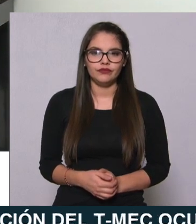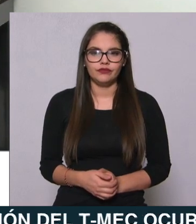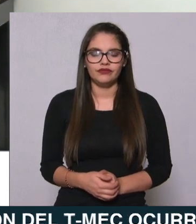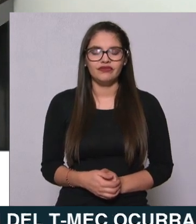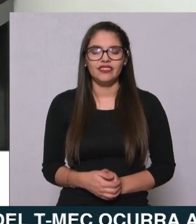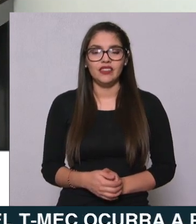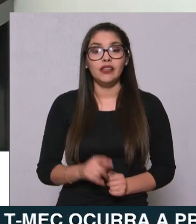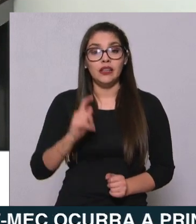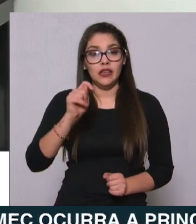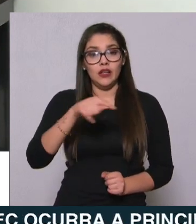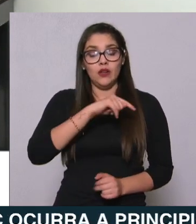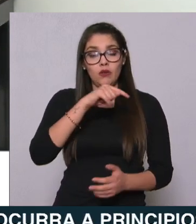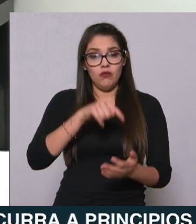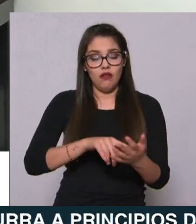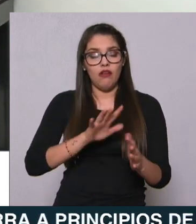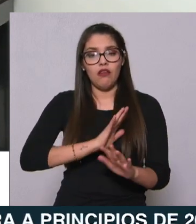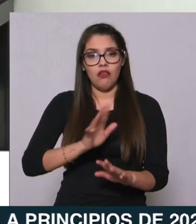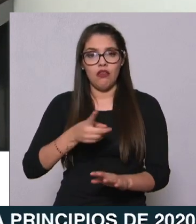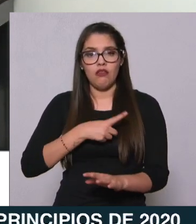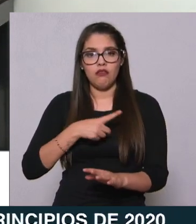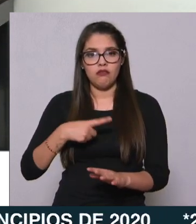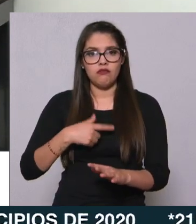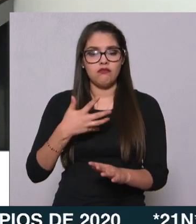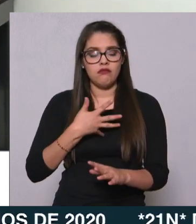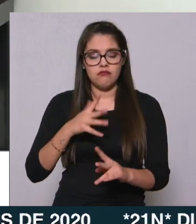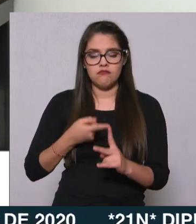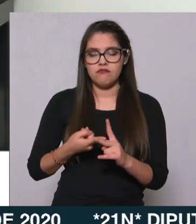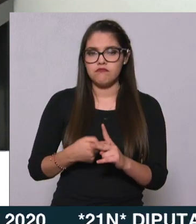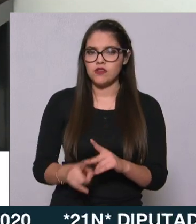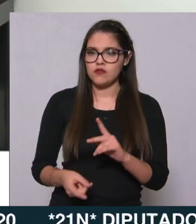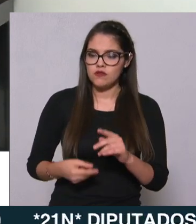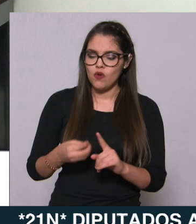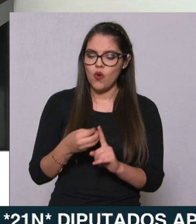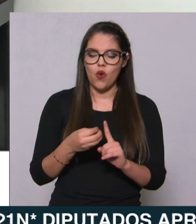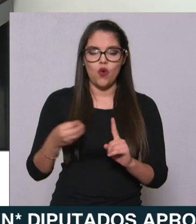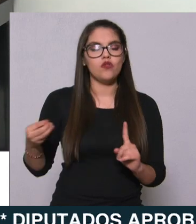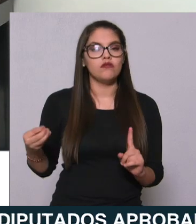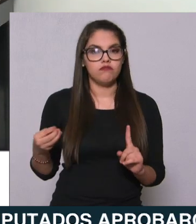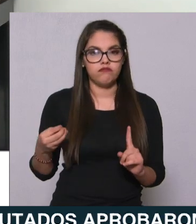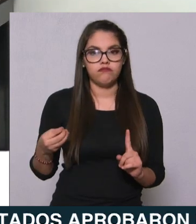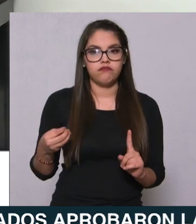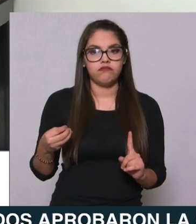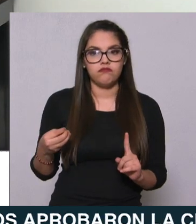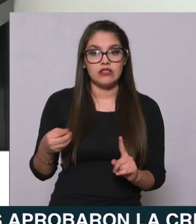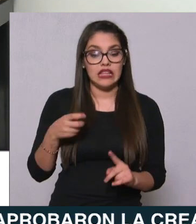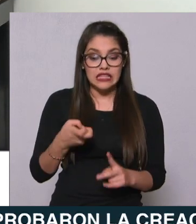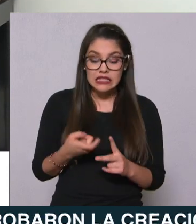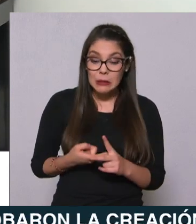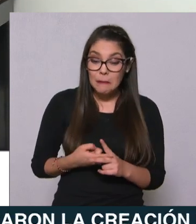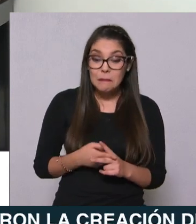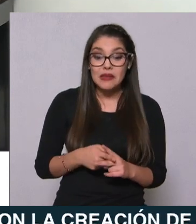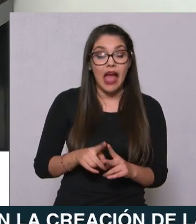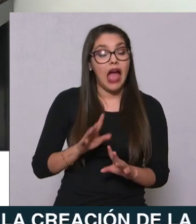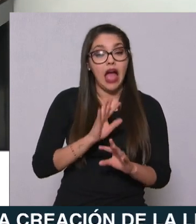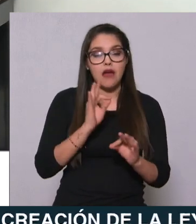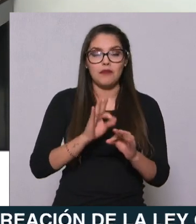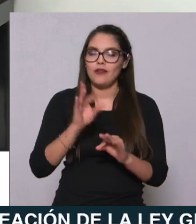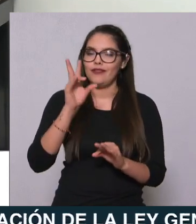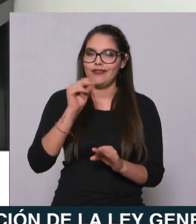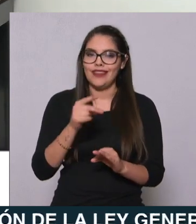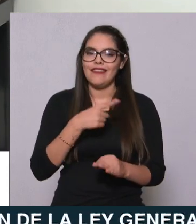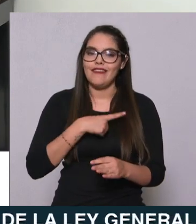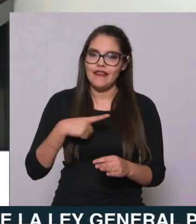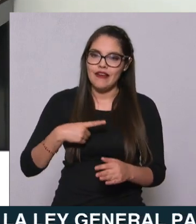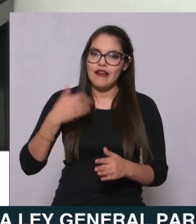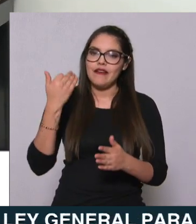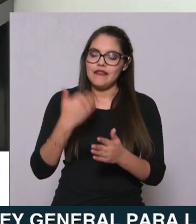pues que esos espacios ya tengan el inicio de una reglamentación. Es el inicio. Todavía falta